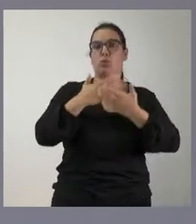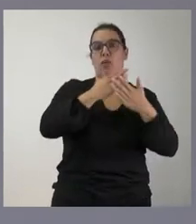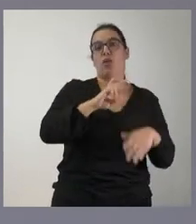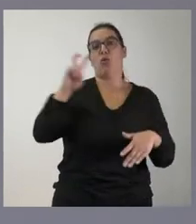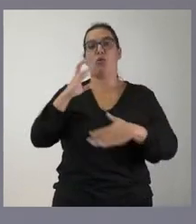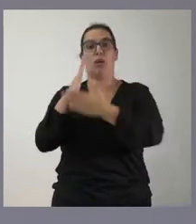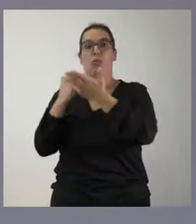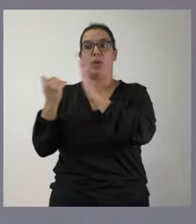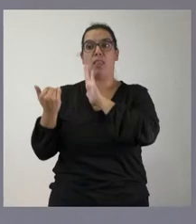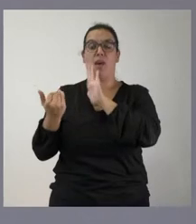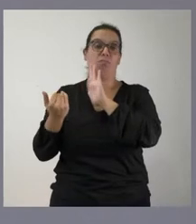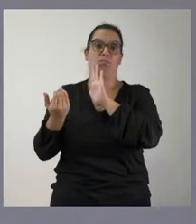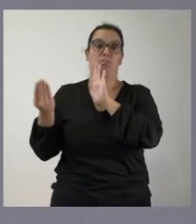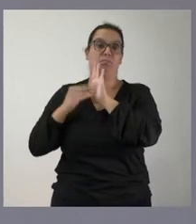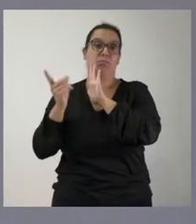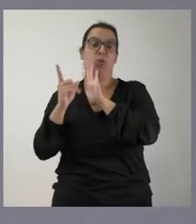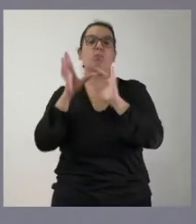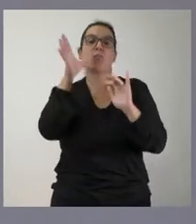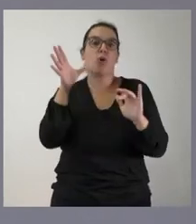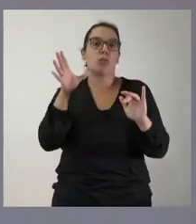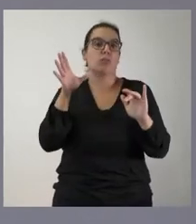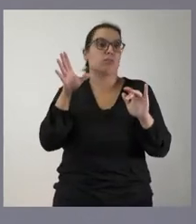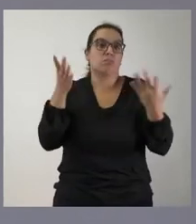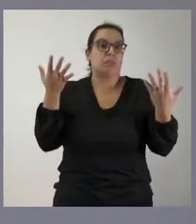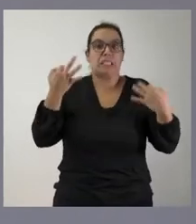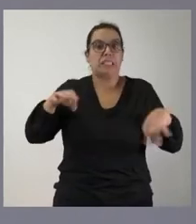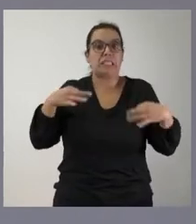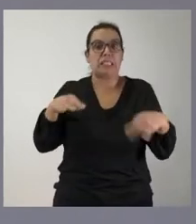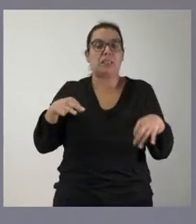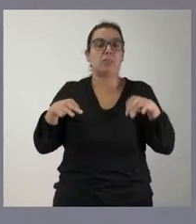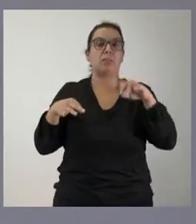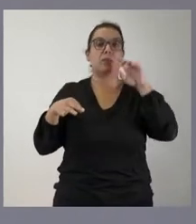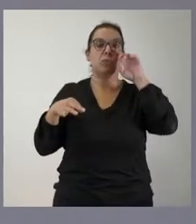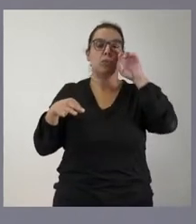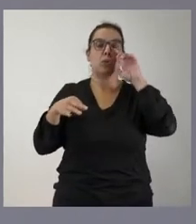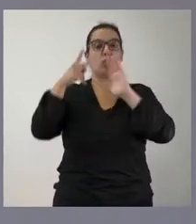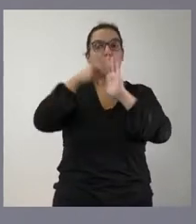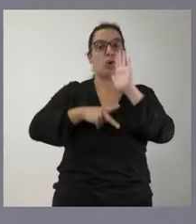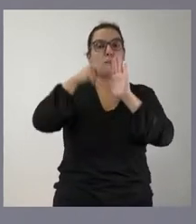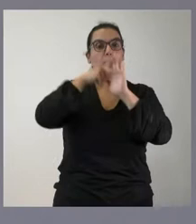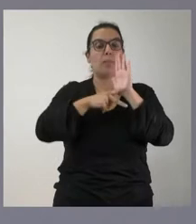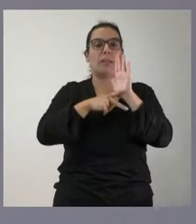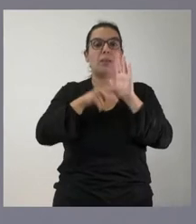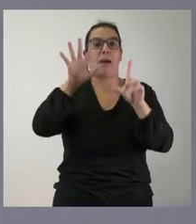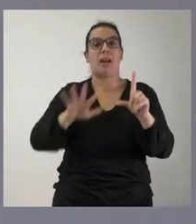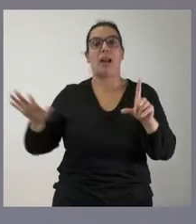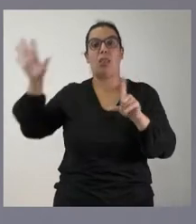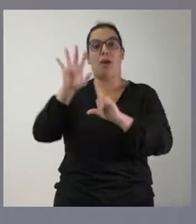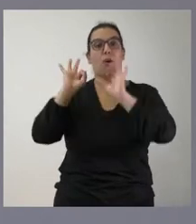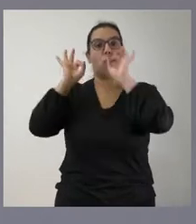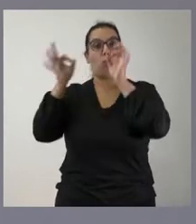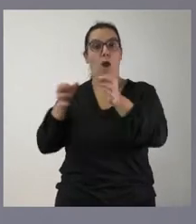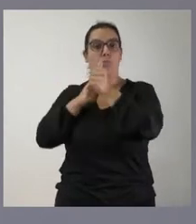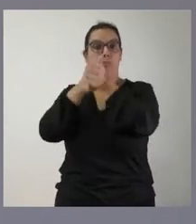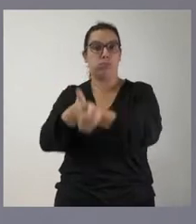autónomas no han introducido quizá también por el hecho de simplemente dejar en vigor la normativa de ámbito nacional y poder